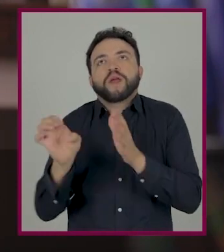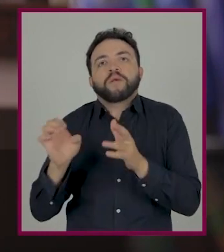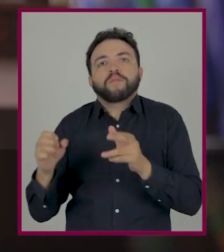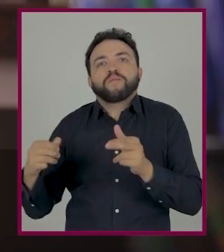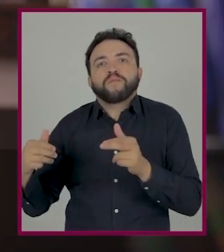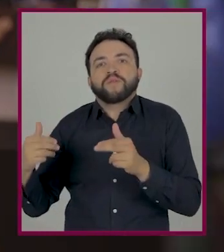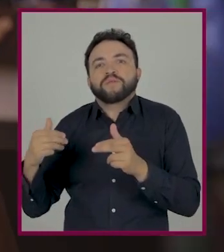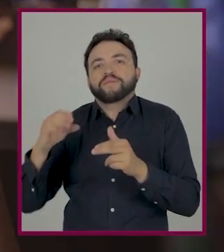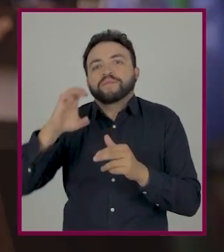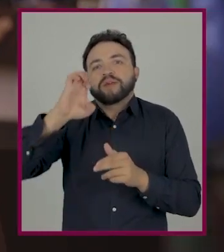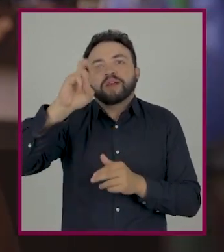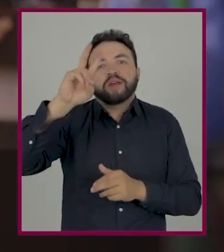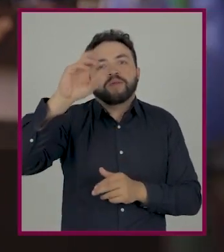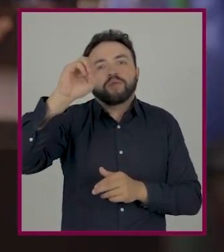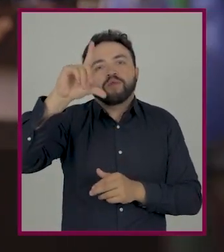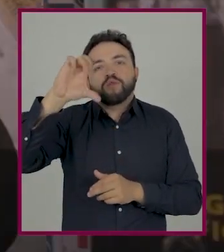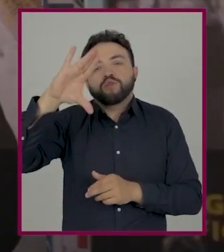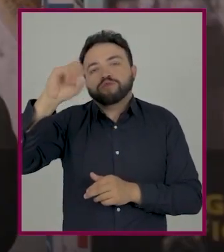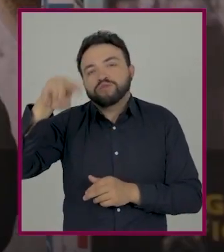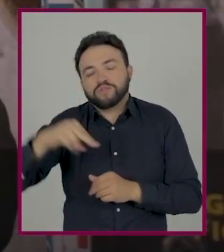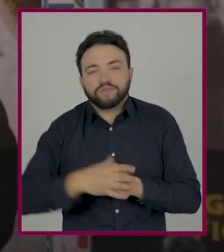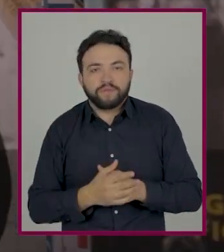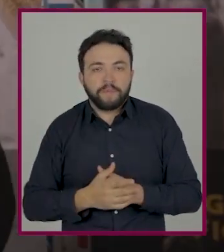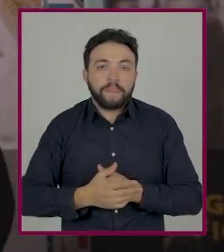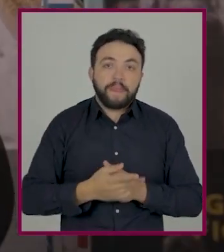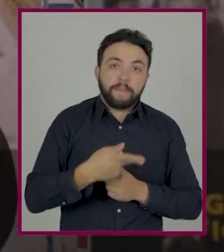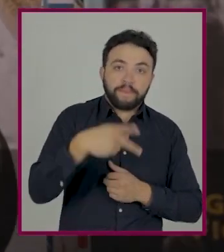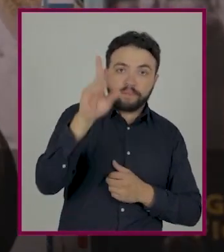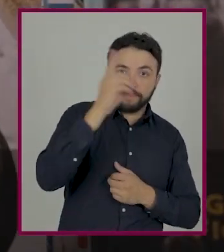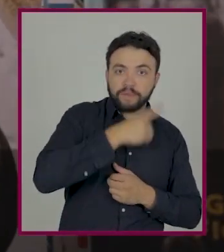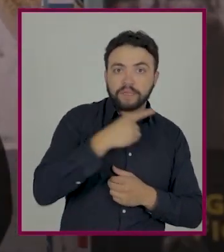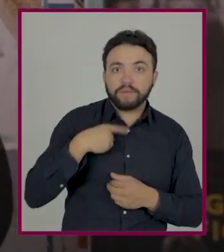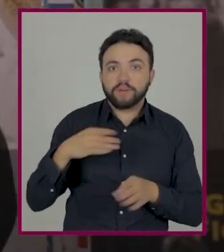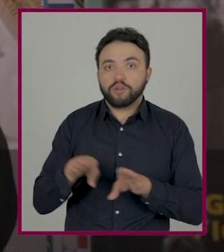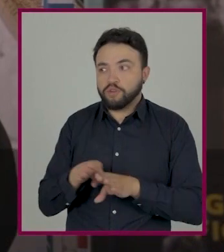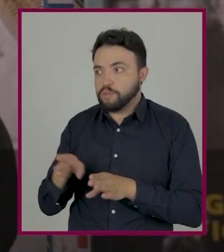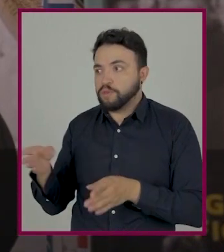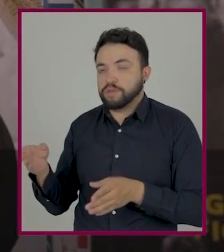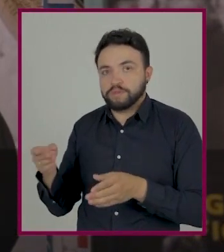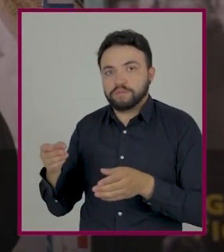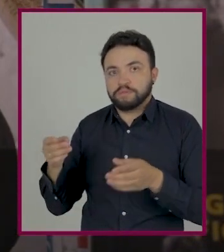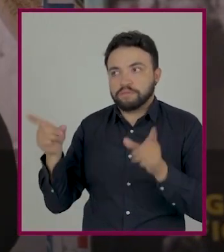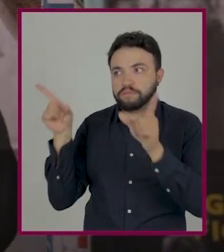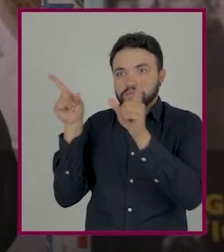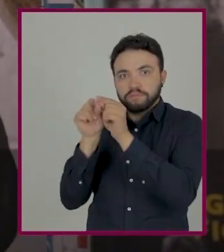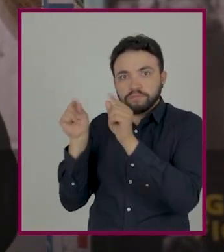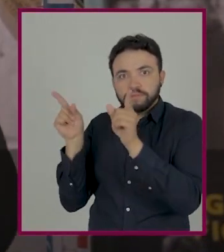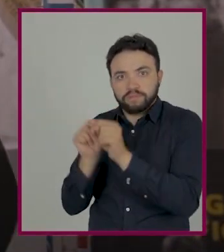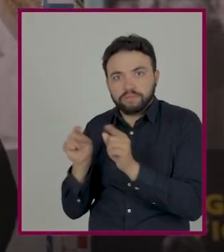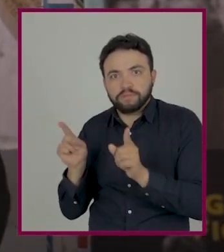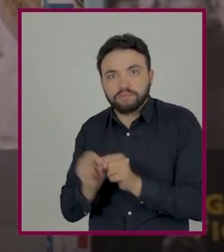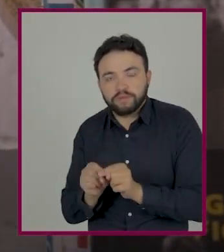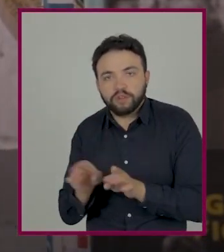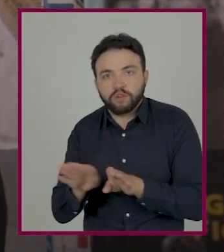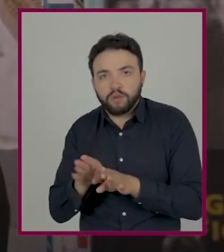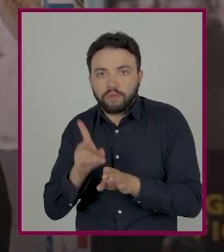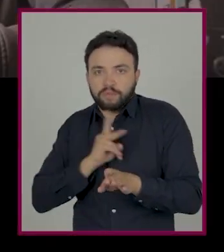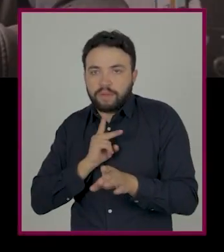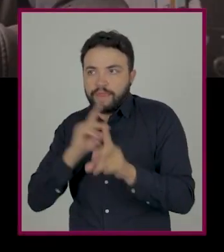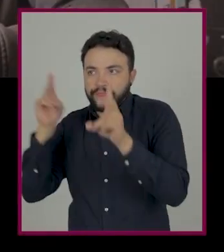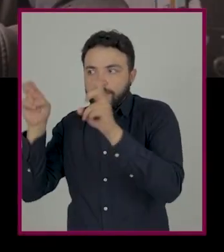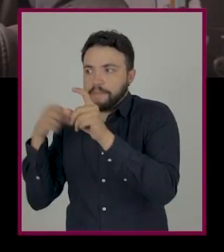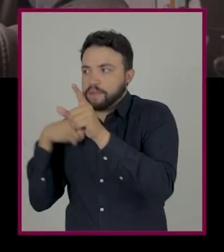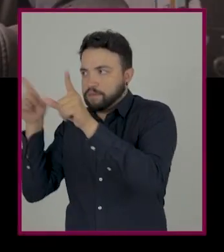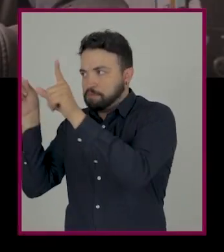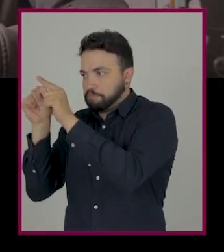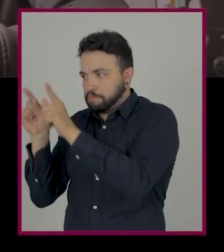procesos genéticos, como la evolución, por ejemplo. Pero para realizarlo bien es importante que se haya hecho una síntesis del trabajo adecuadamente.